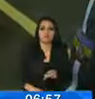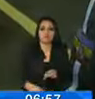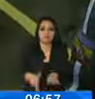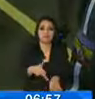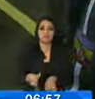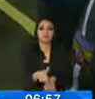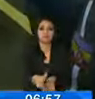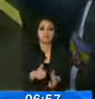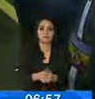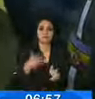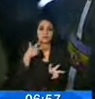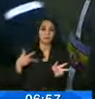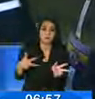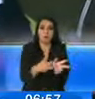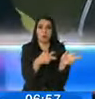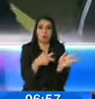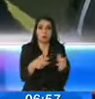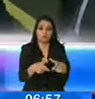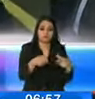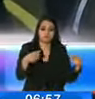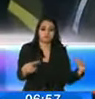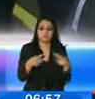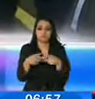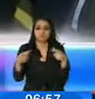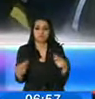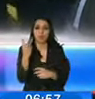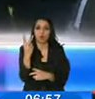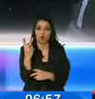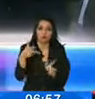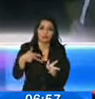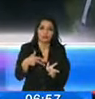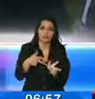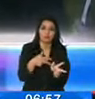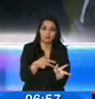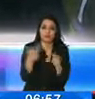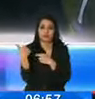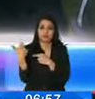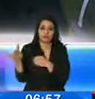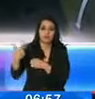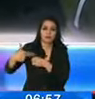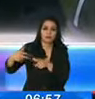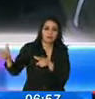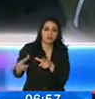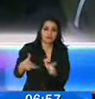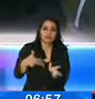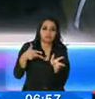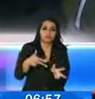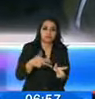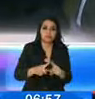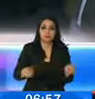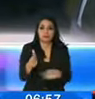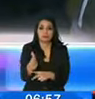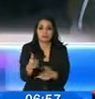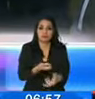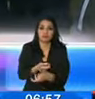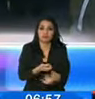por alcance entre los dos cabezales que están cargados de combustible, pero ya ha sido controlado por los señores